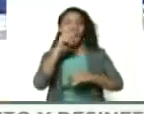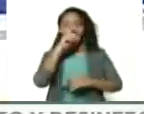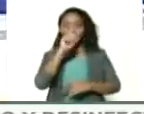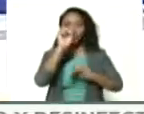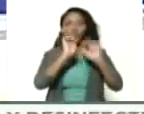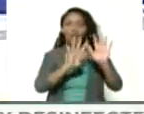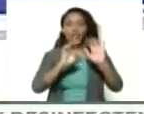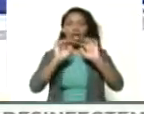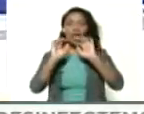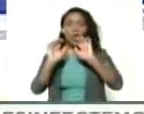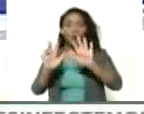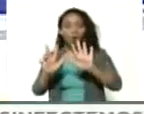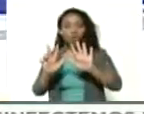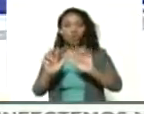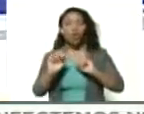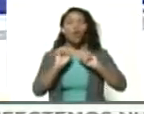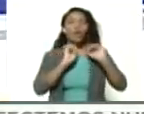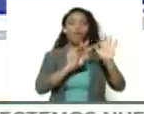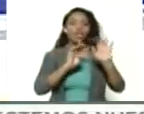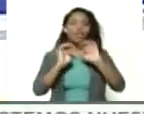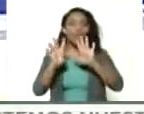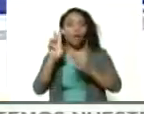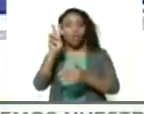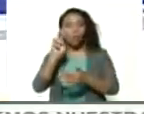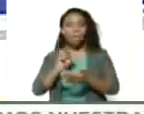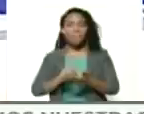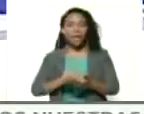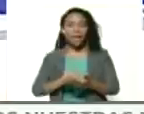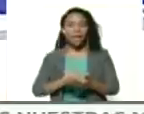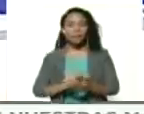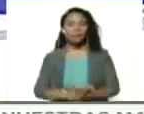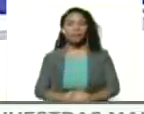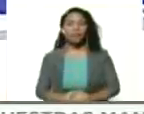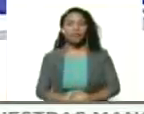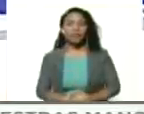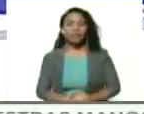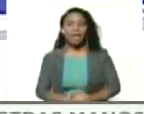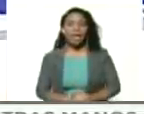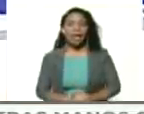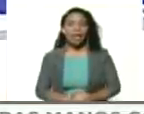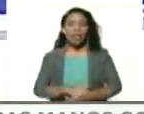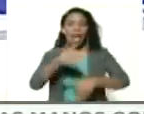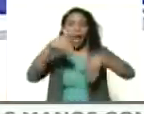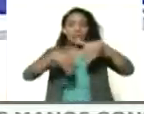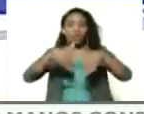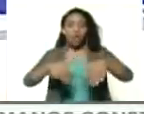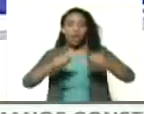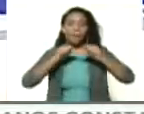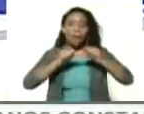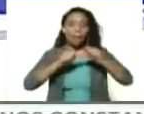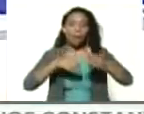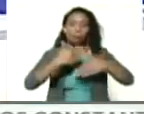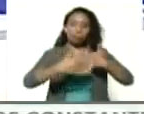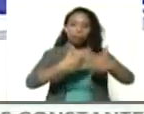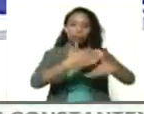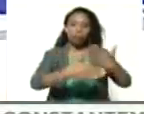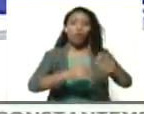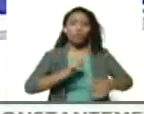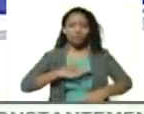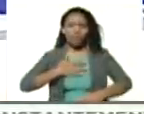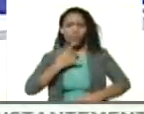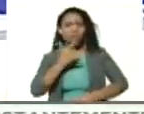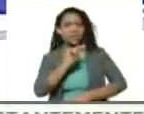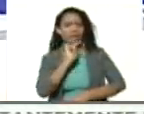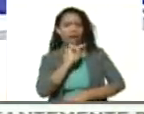98, 99, 2000, de elecciones consecutivas, pudiéramos decir